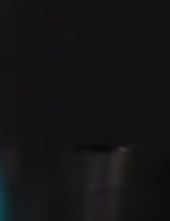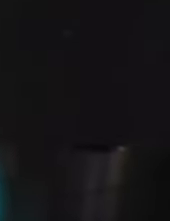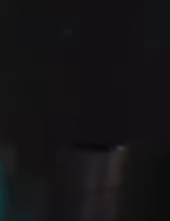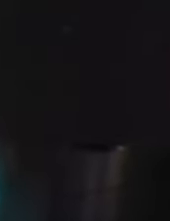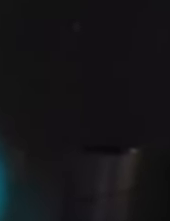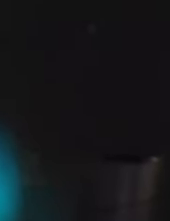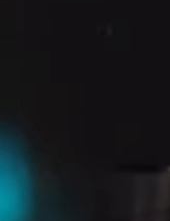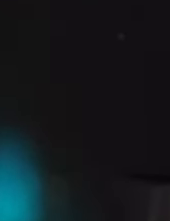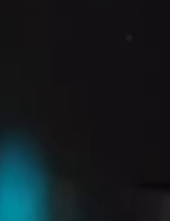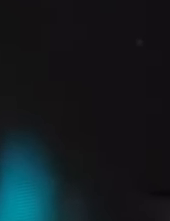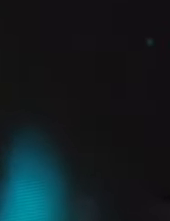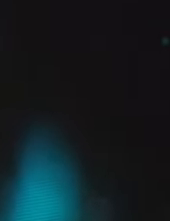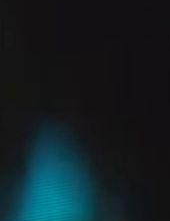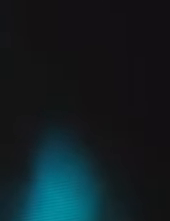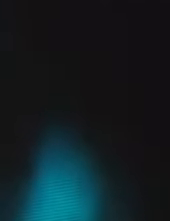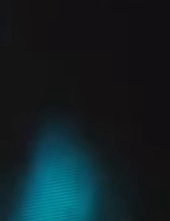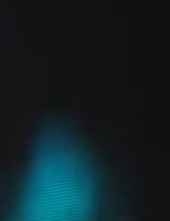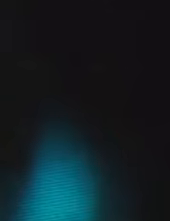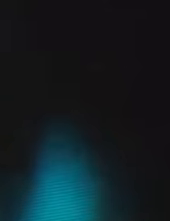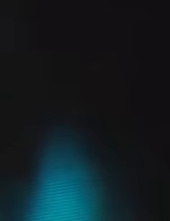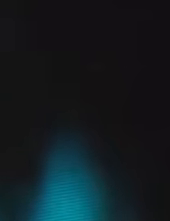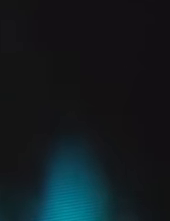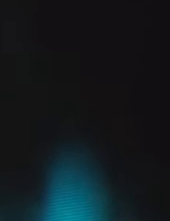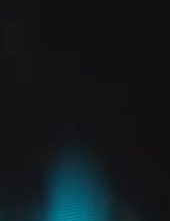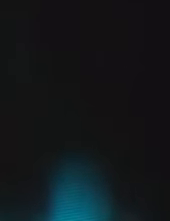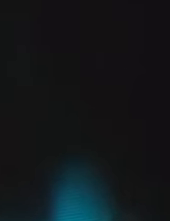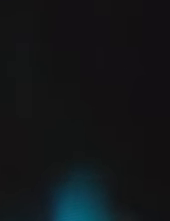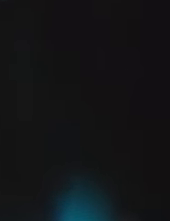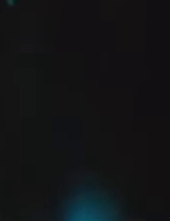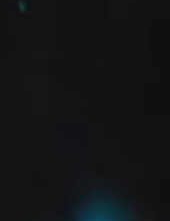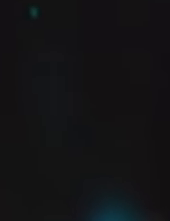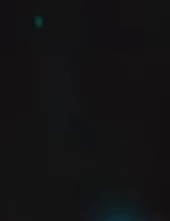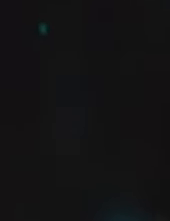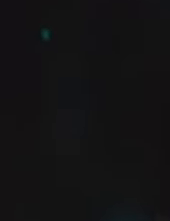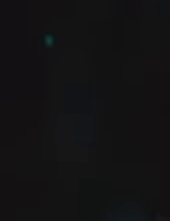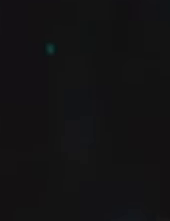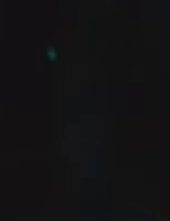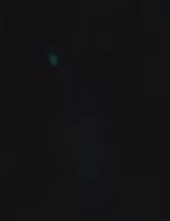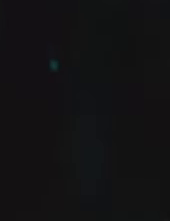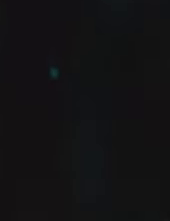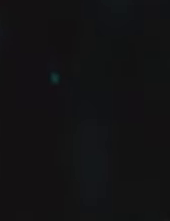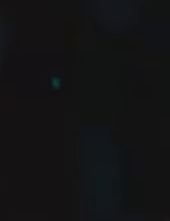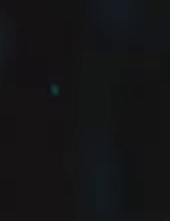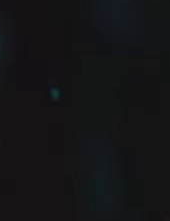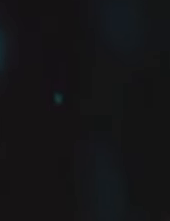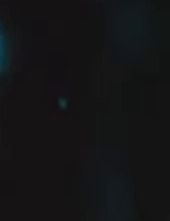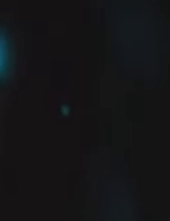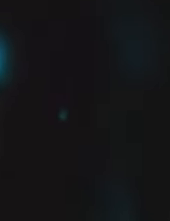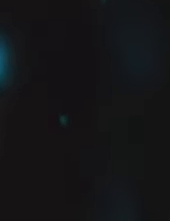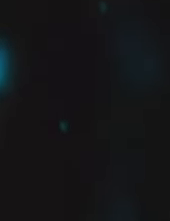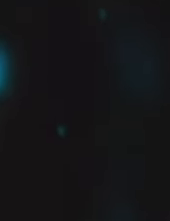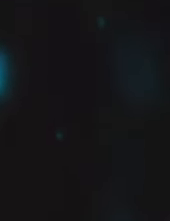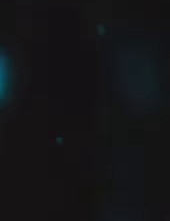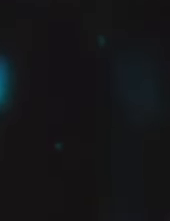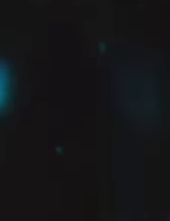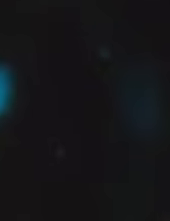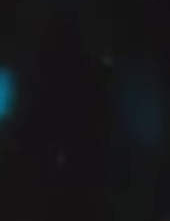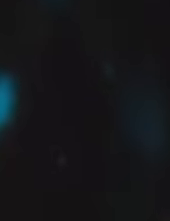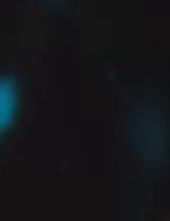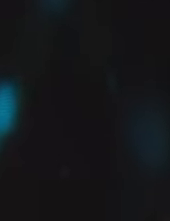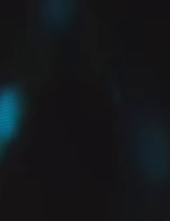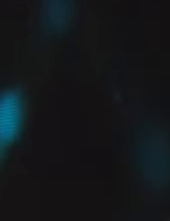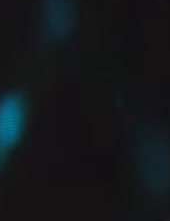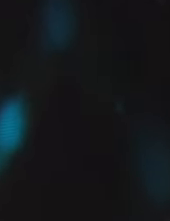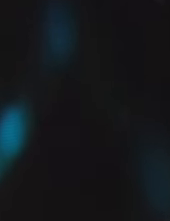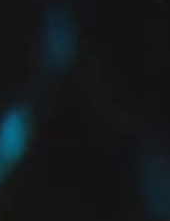aquí que nos está visitando eh la ministra de salud la ministra de salud Jimena Aguilera Dónde está por favor para que se